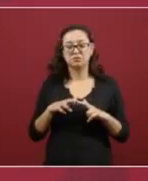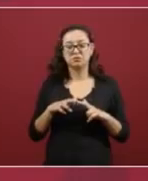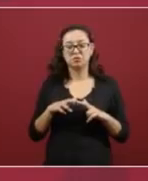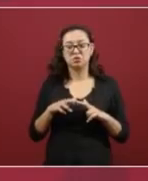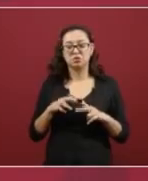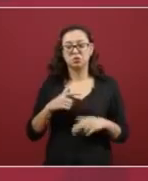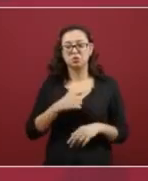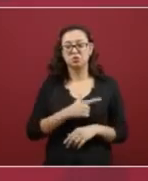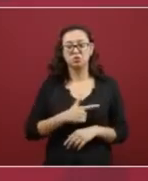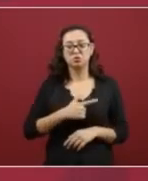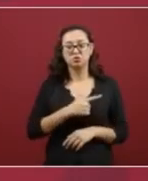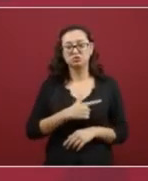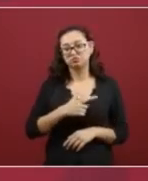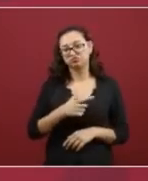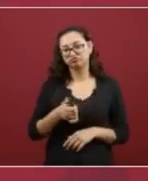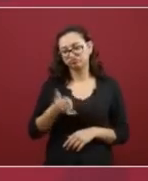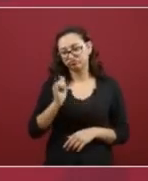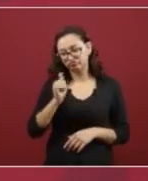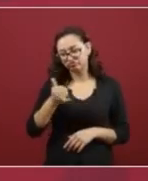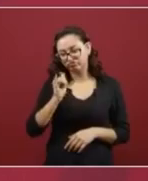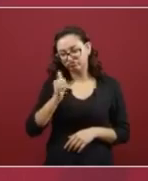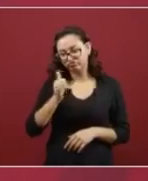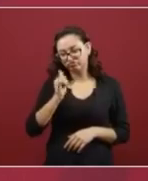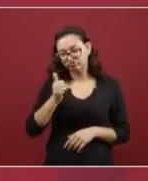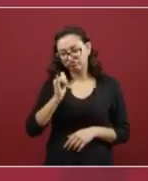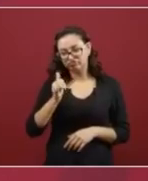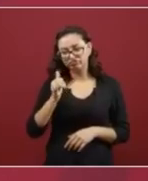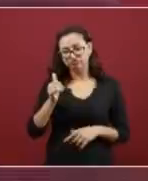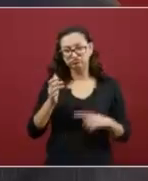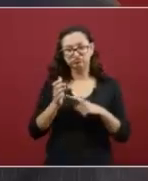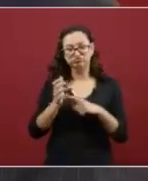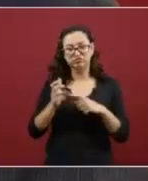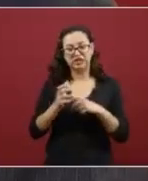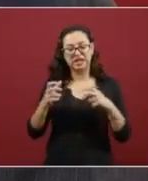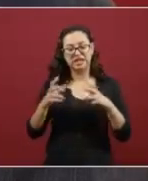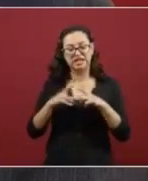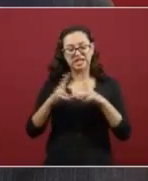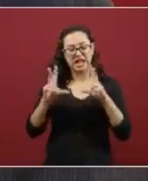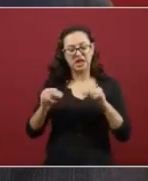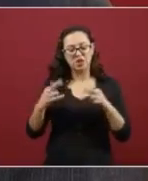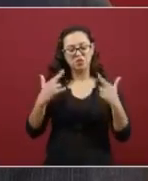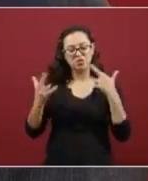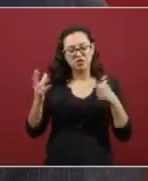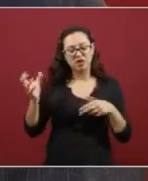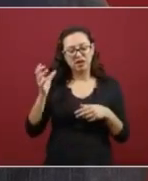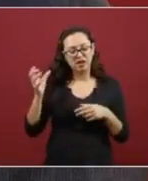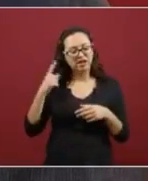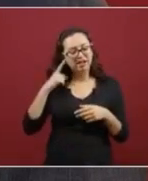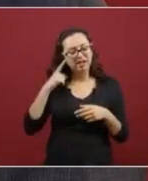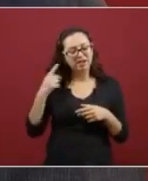mover el vaso y escuchar el sonido de los hielos.